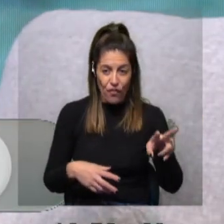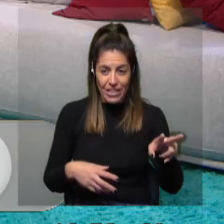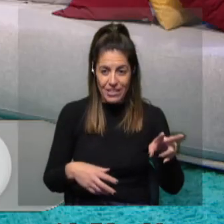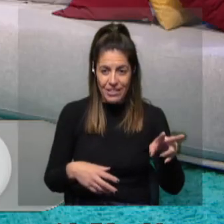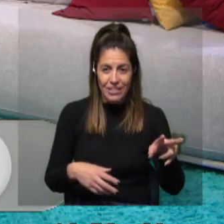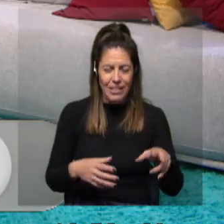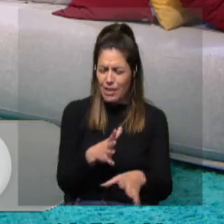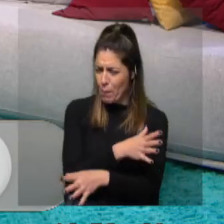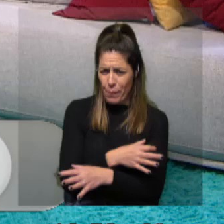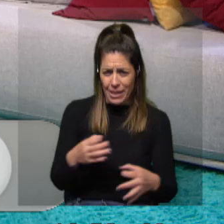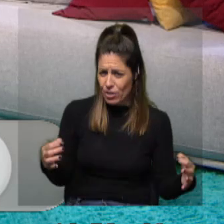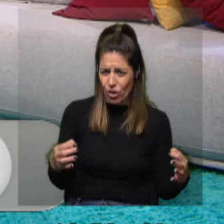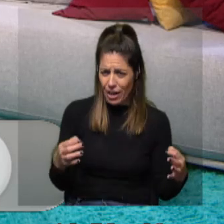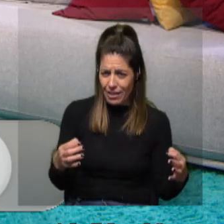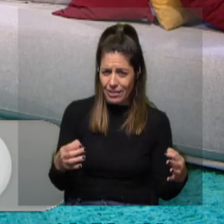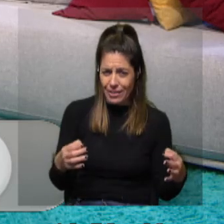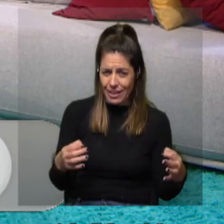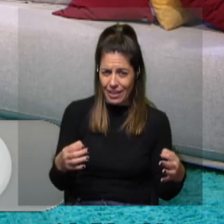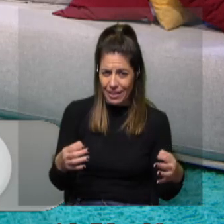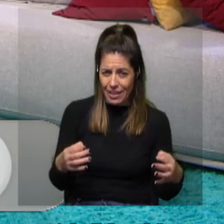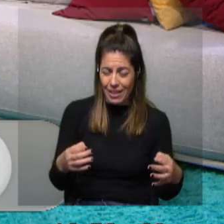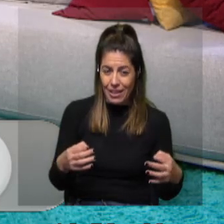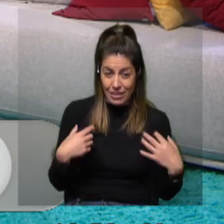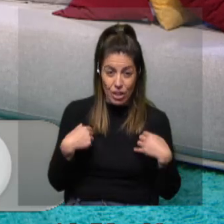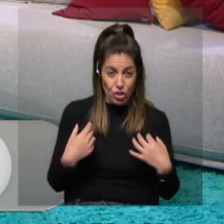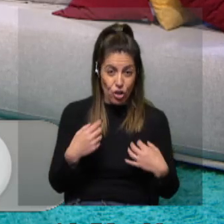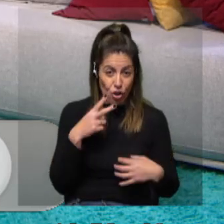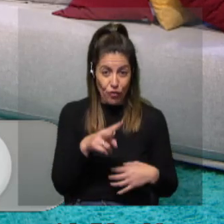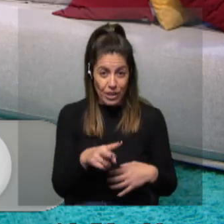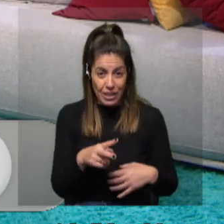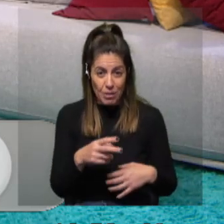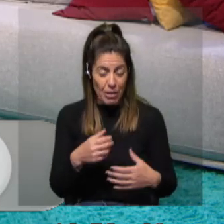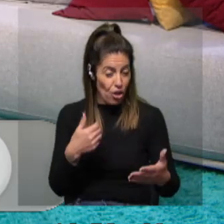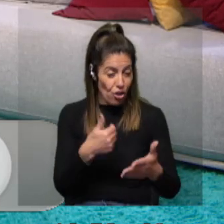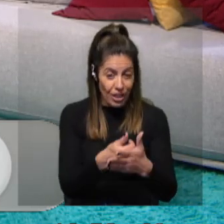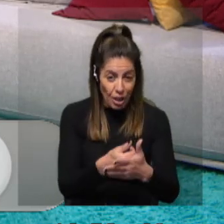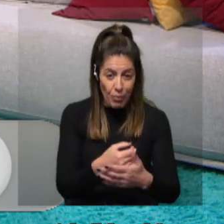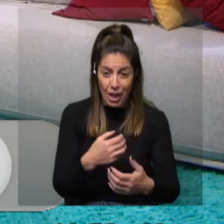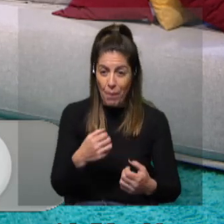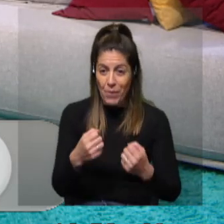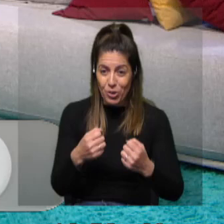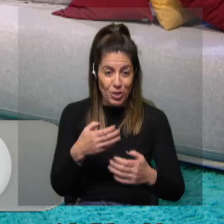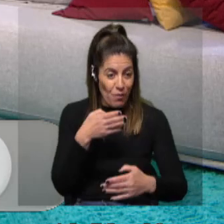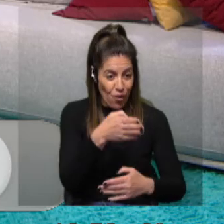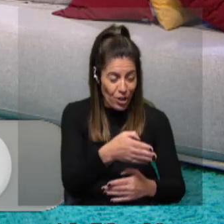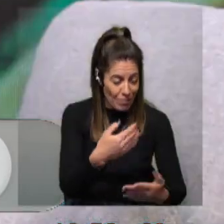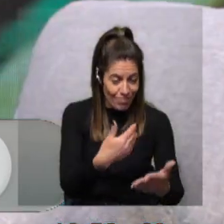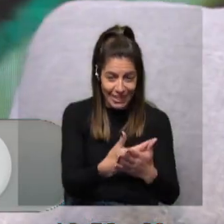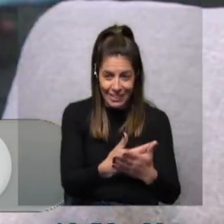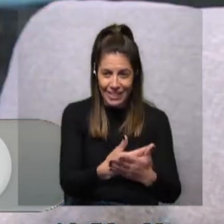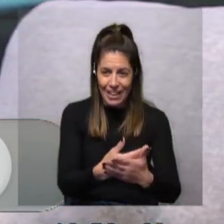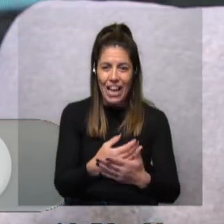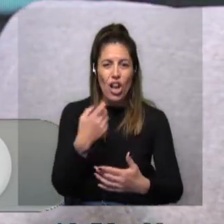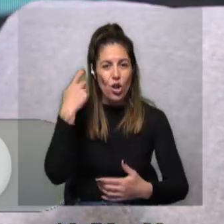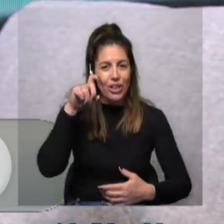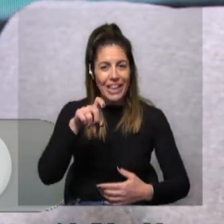es funciona. Impresionante y que me he dado varios porrazos contra las paredes porque me entusiasmo con algo que hay lejos y voy y me... Exacto. Lo ideal es hacerlo sentado